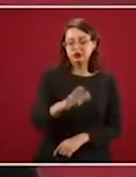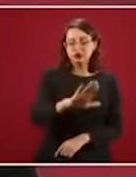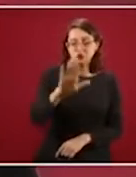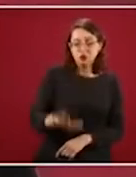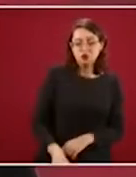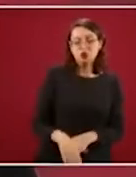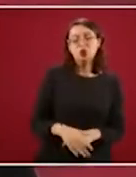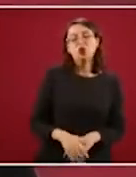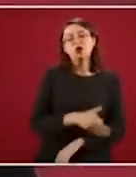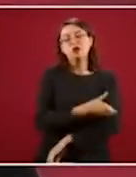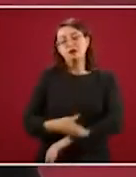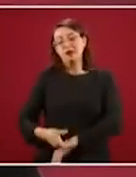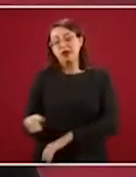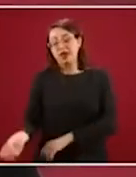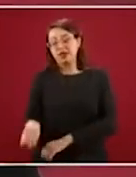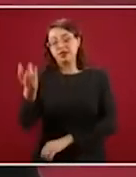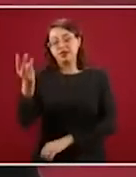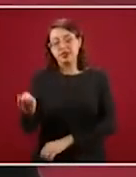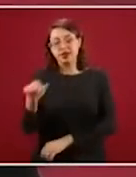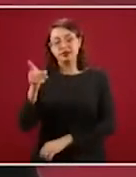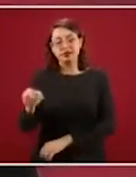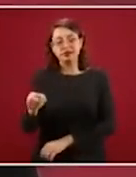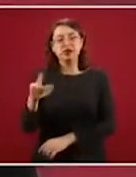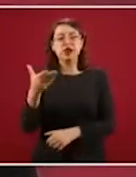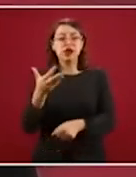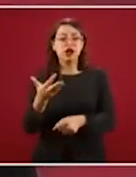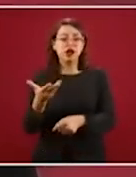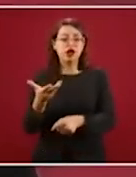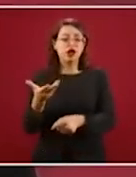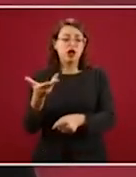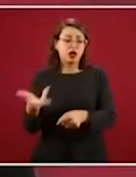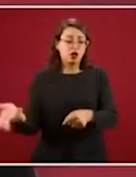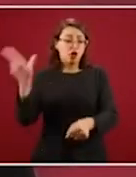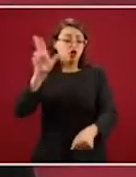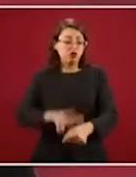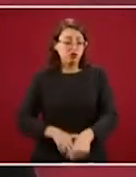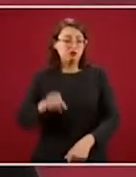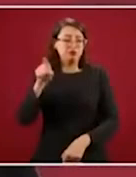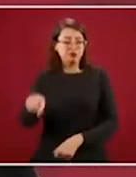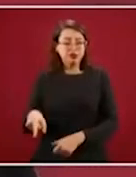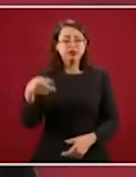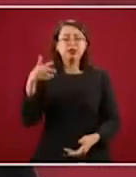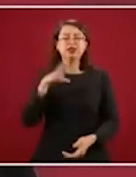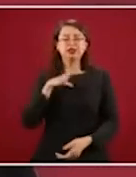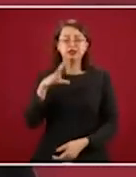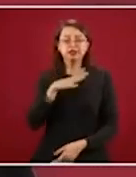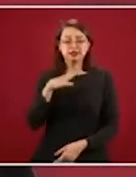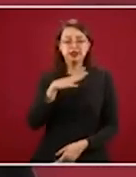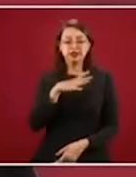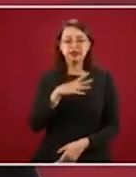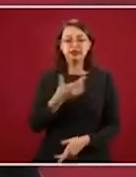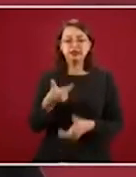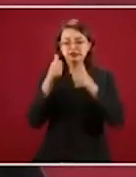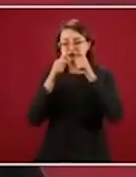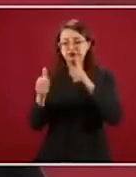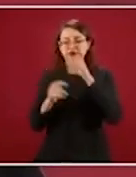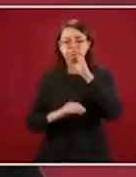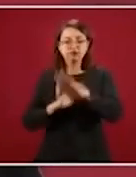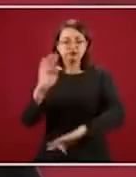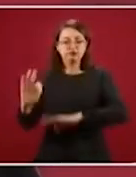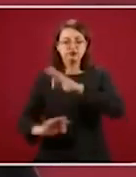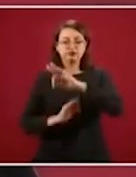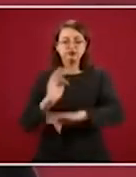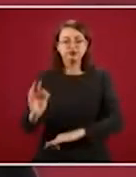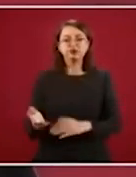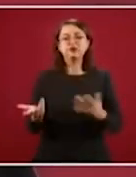los miembros de la familia están ahora hospitalizados y siendo atendidos. Hemos